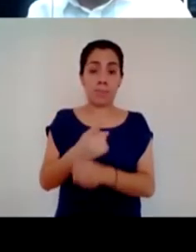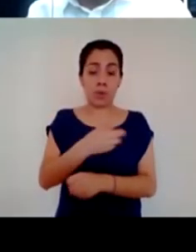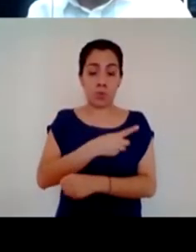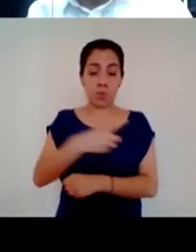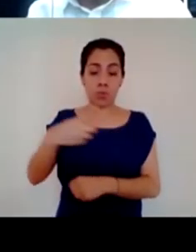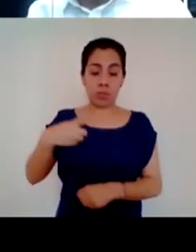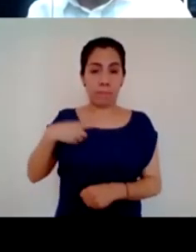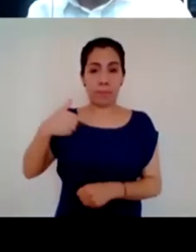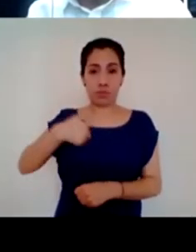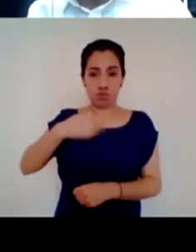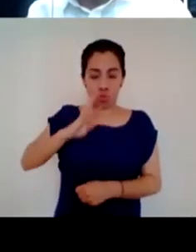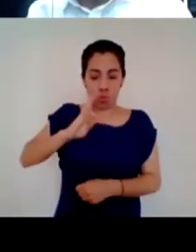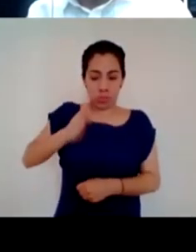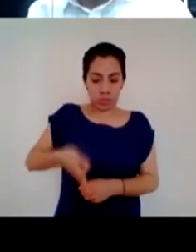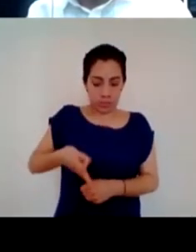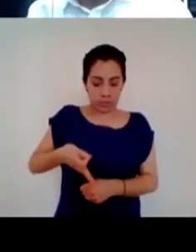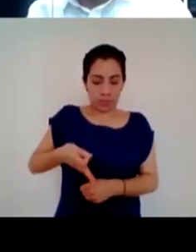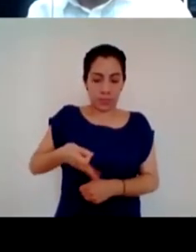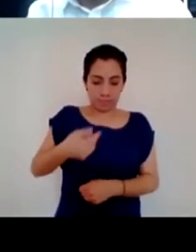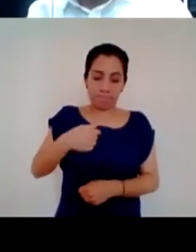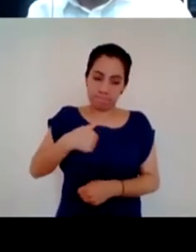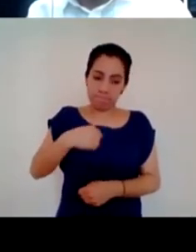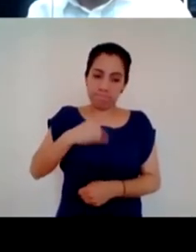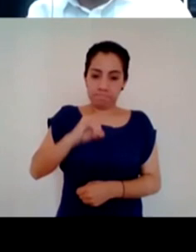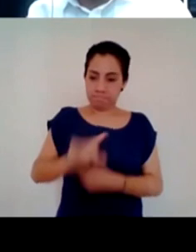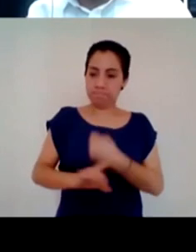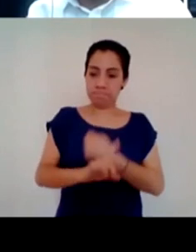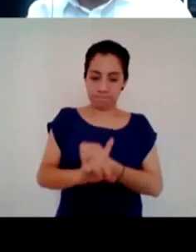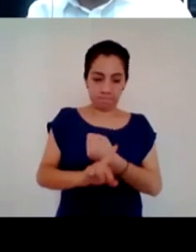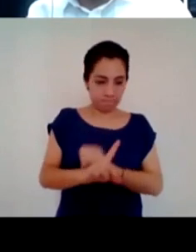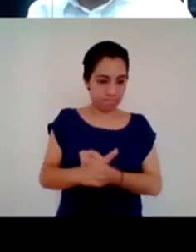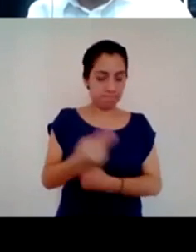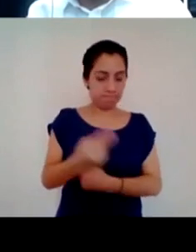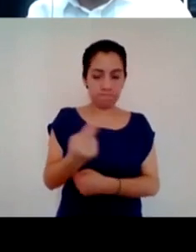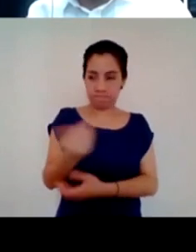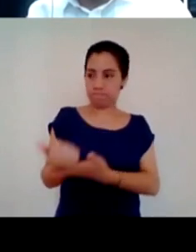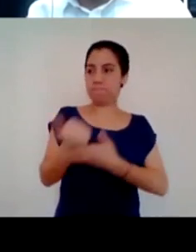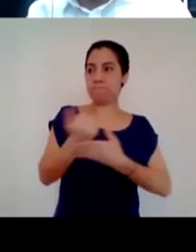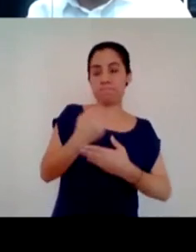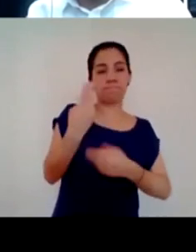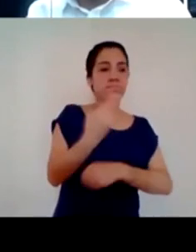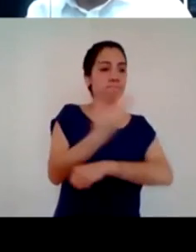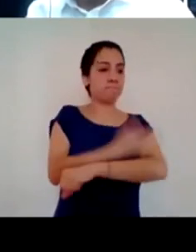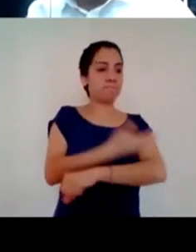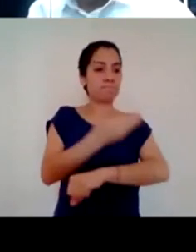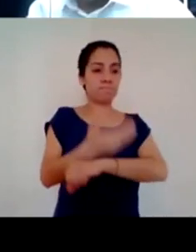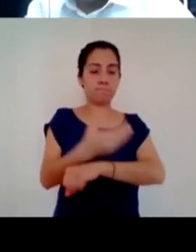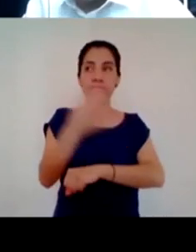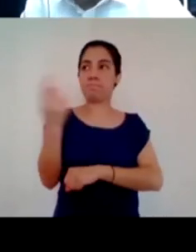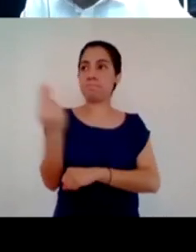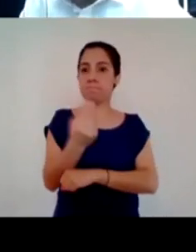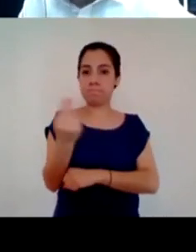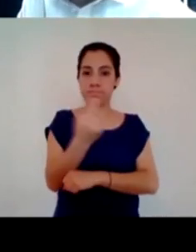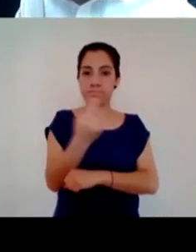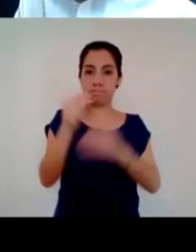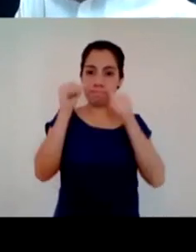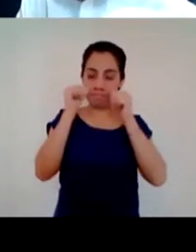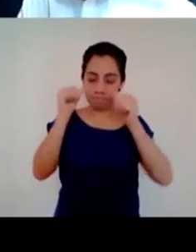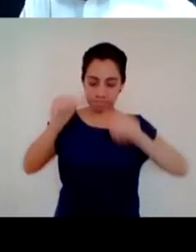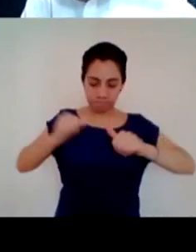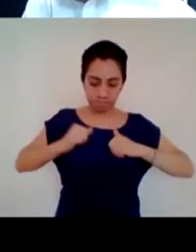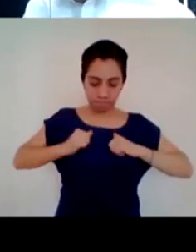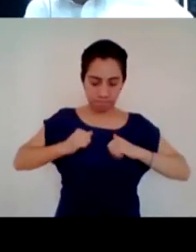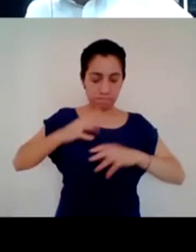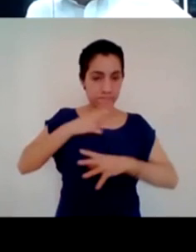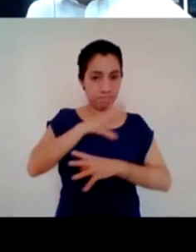tengo un problema y necesito ayuda, y necesito a mis compañeros, necesito de un poder superior, porque no estoy pudiéndome hacer cargo